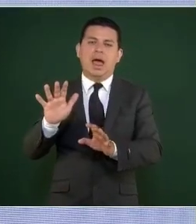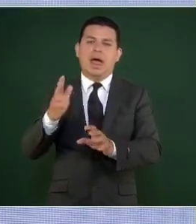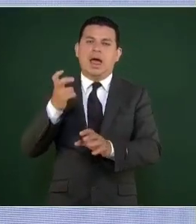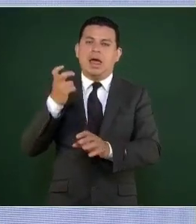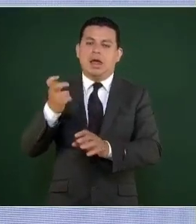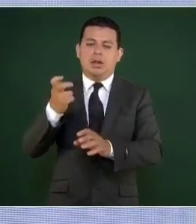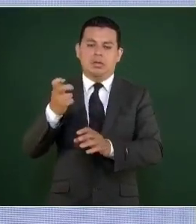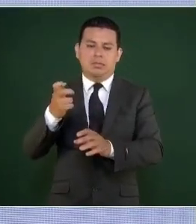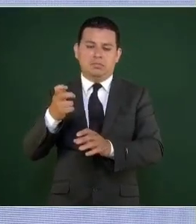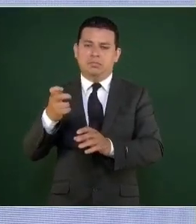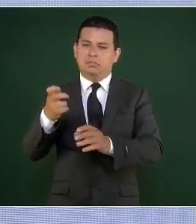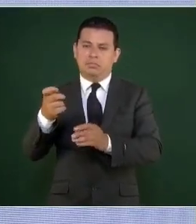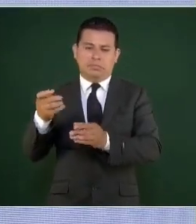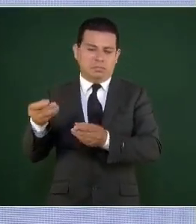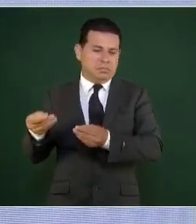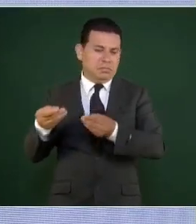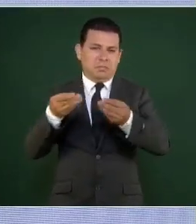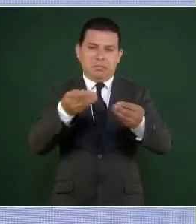en condiciones